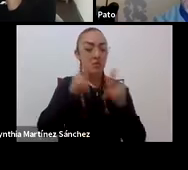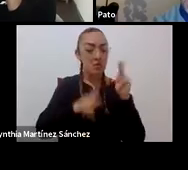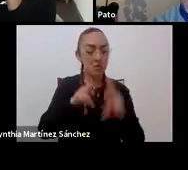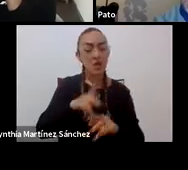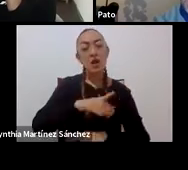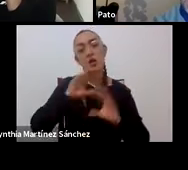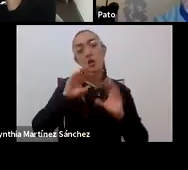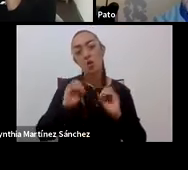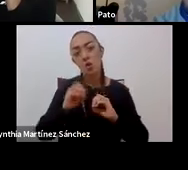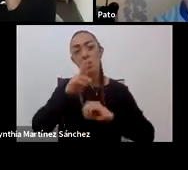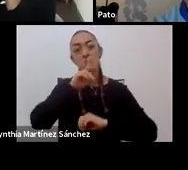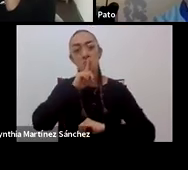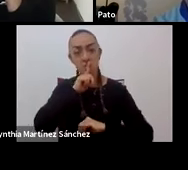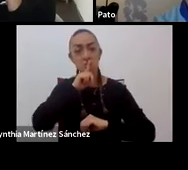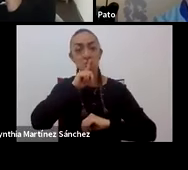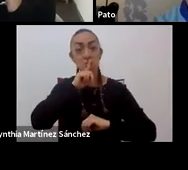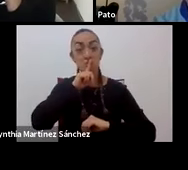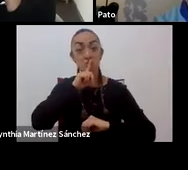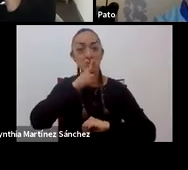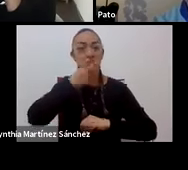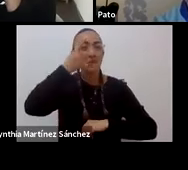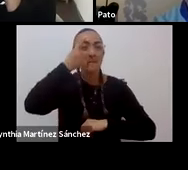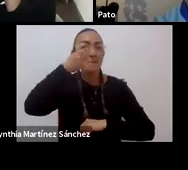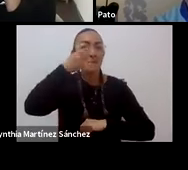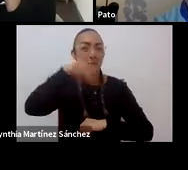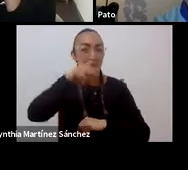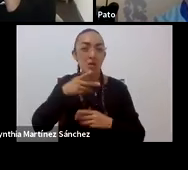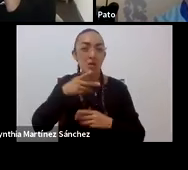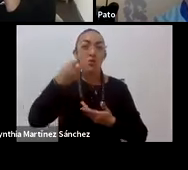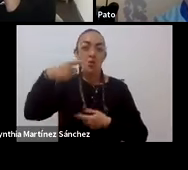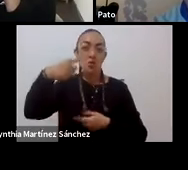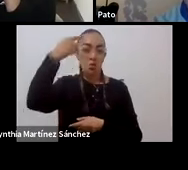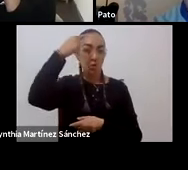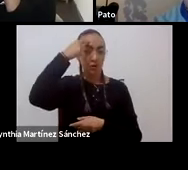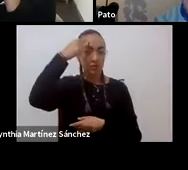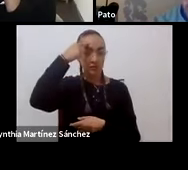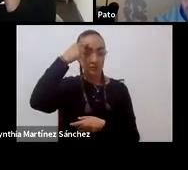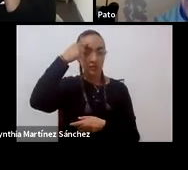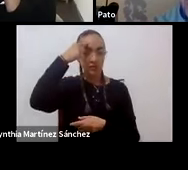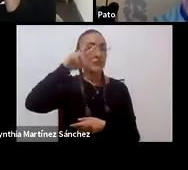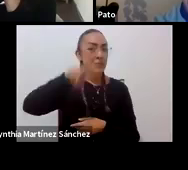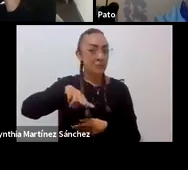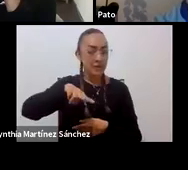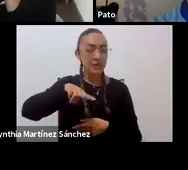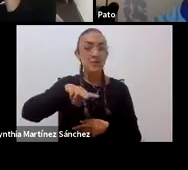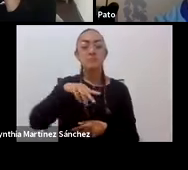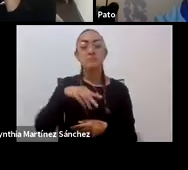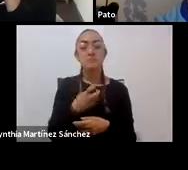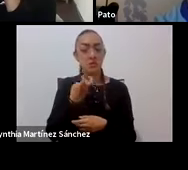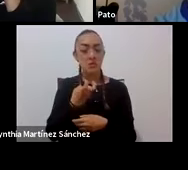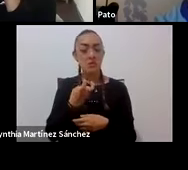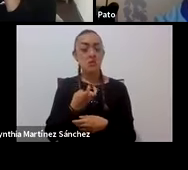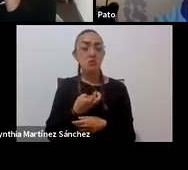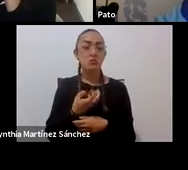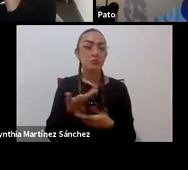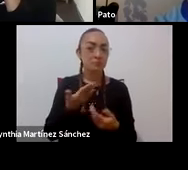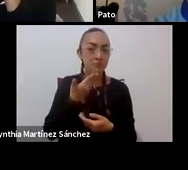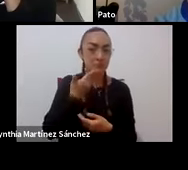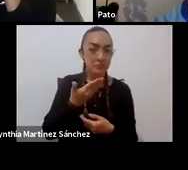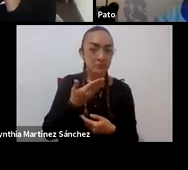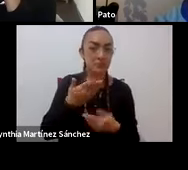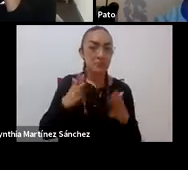de participación ciudadana como tal, en la más rica expresión de la participación ciudadana. Y